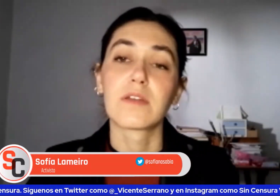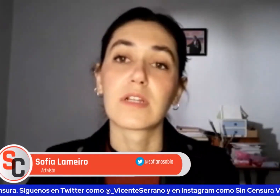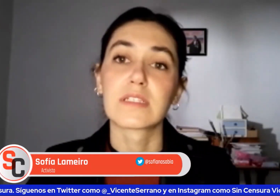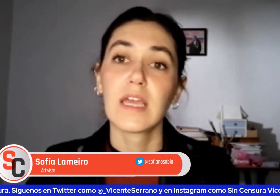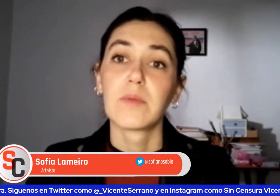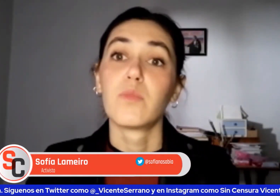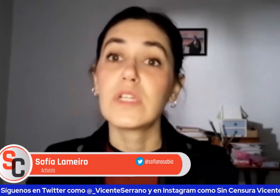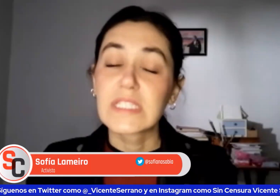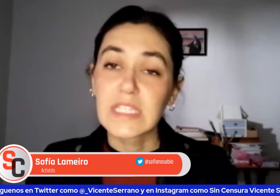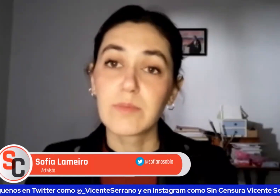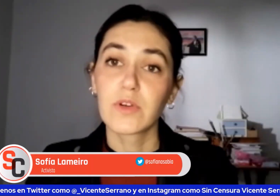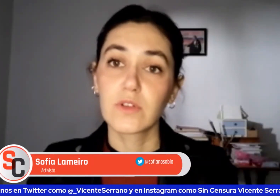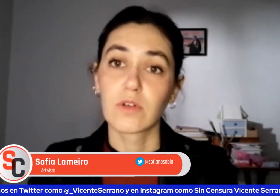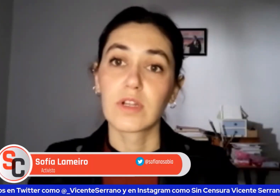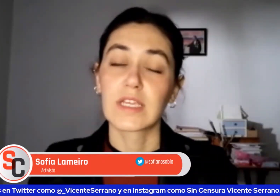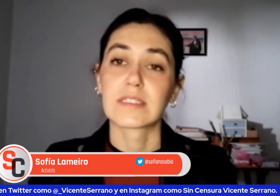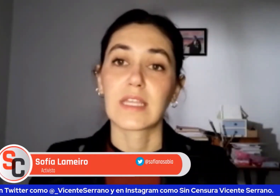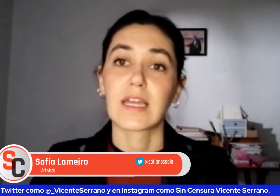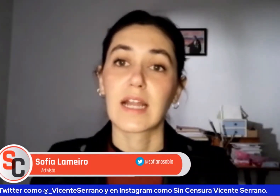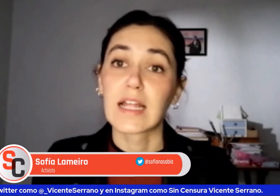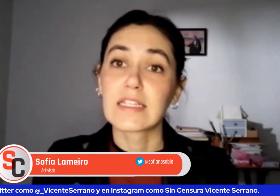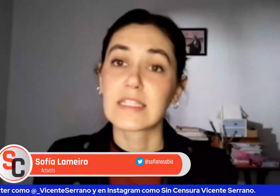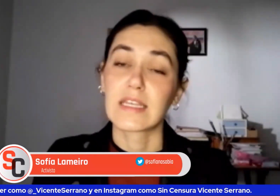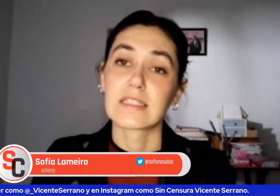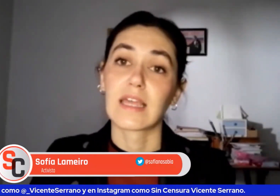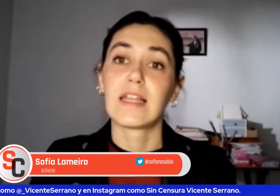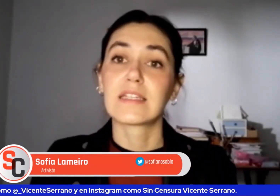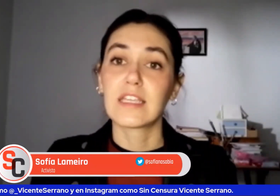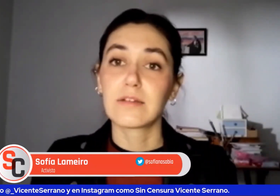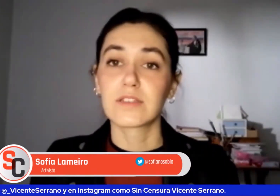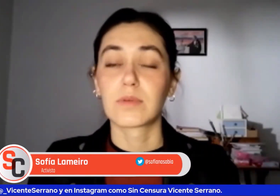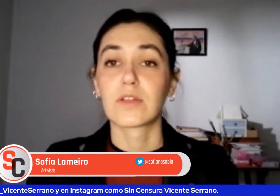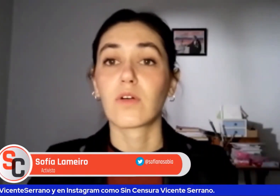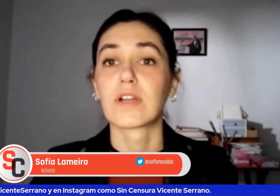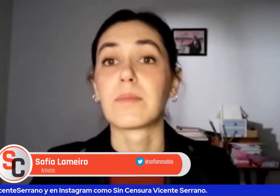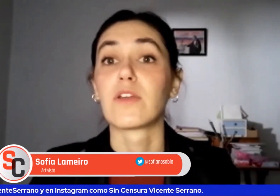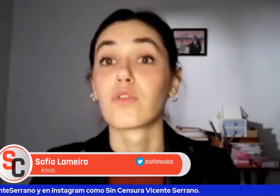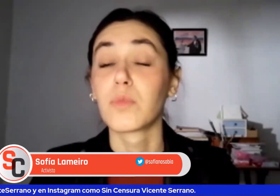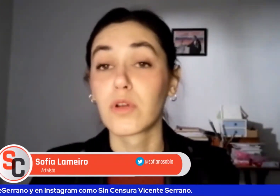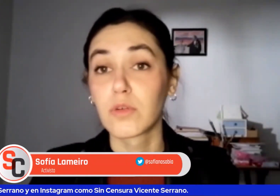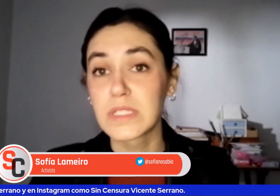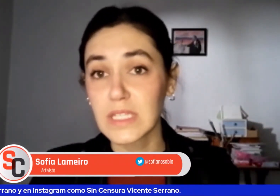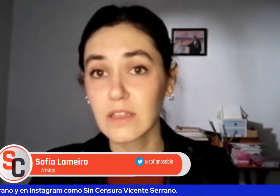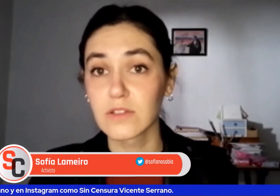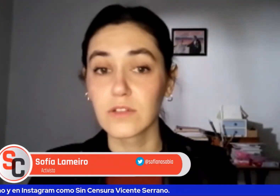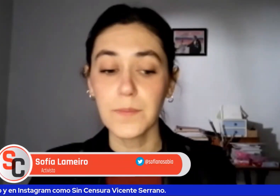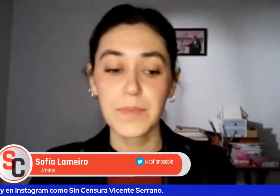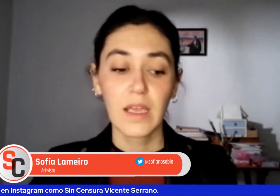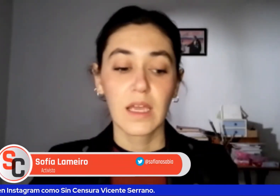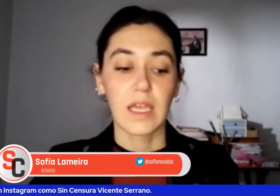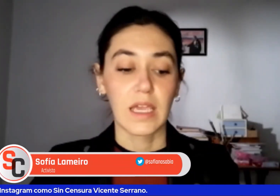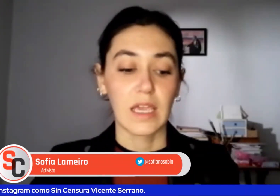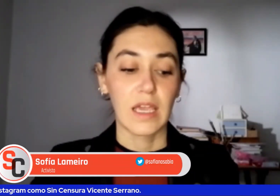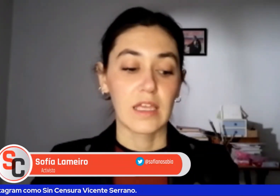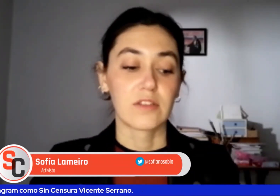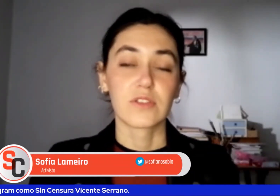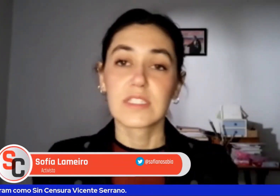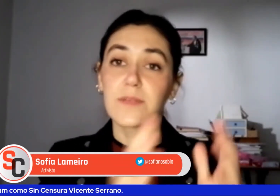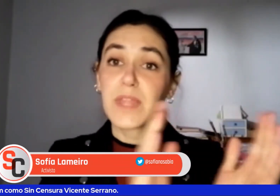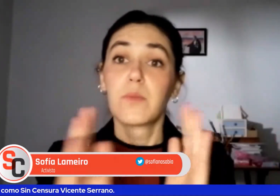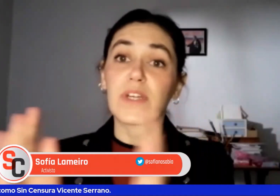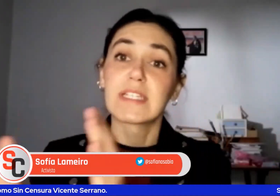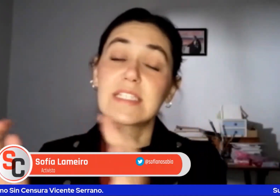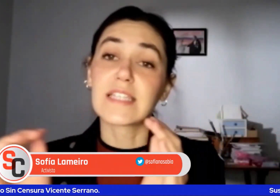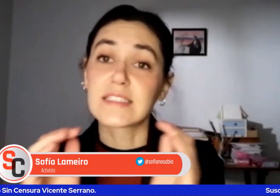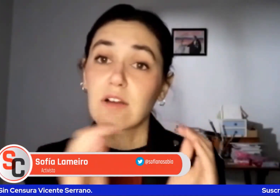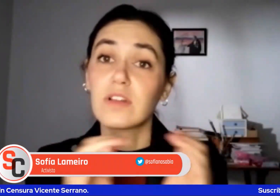15 mayores municipios con gran incidencia delictiva y sobre todo con el mayor número de homicidios, ¿no?